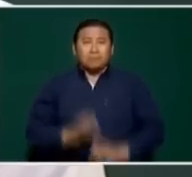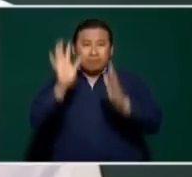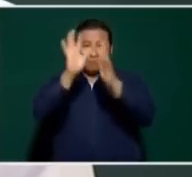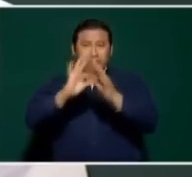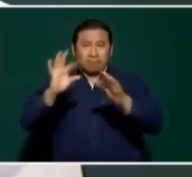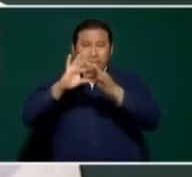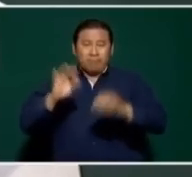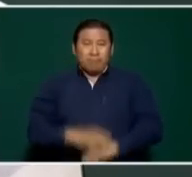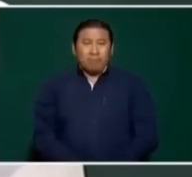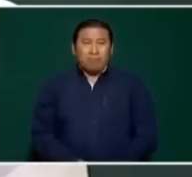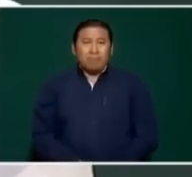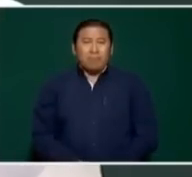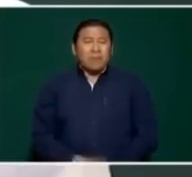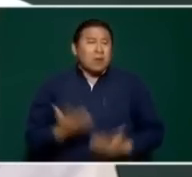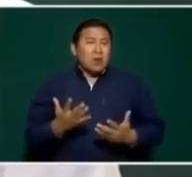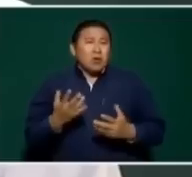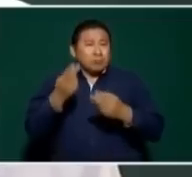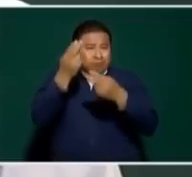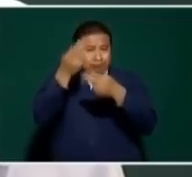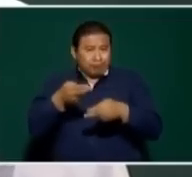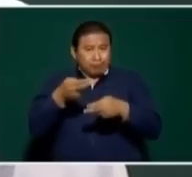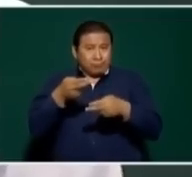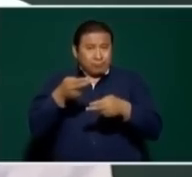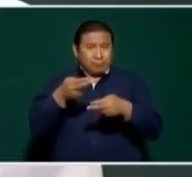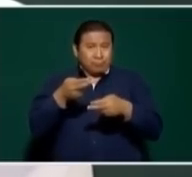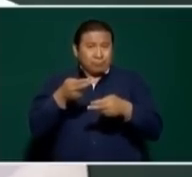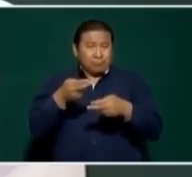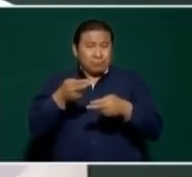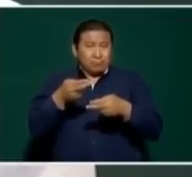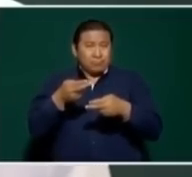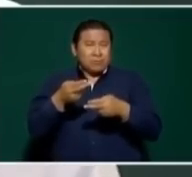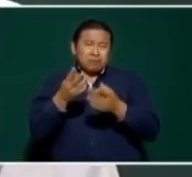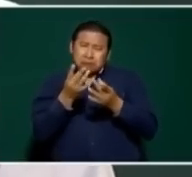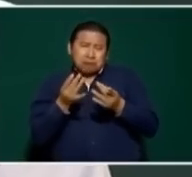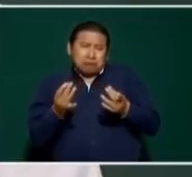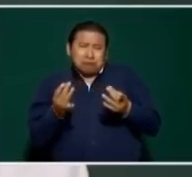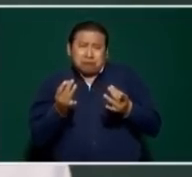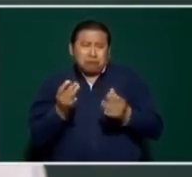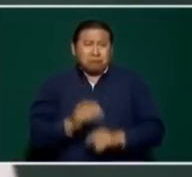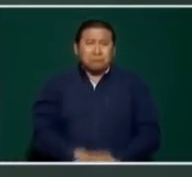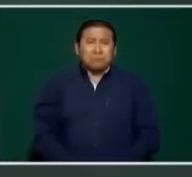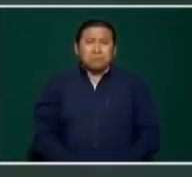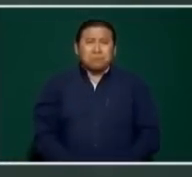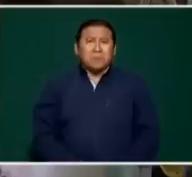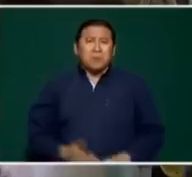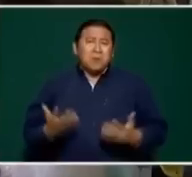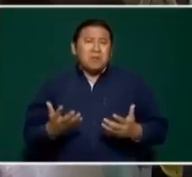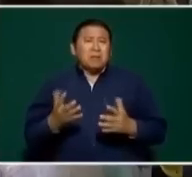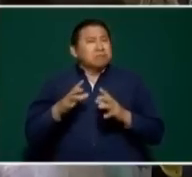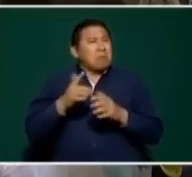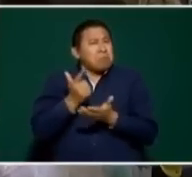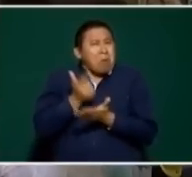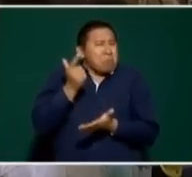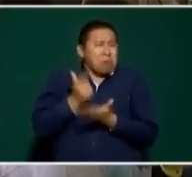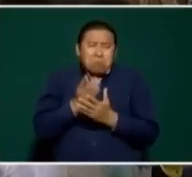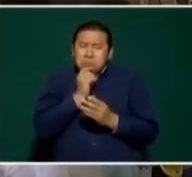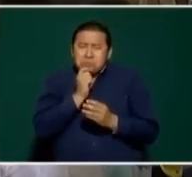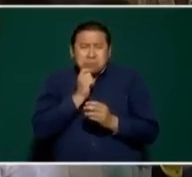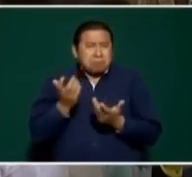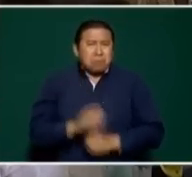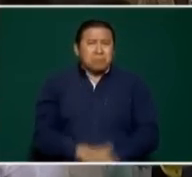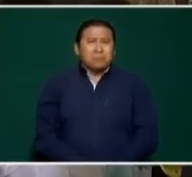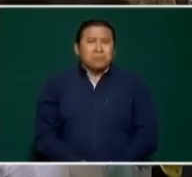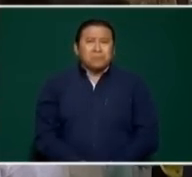decir es que no es un asunto delicado, mucho menos grave,